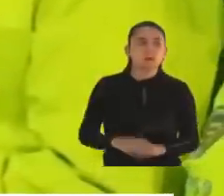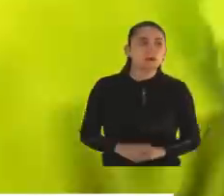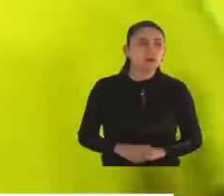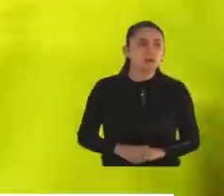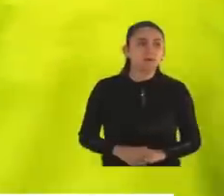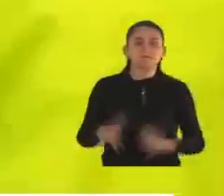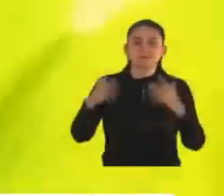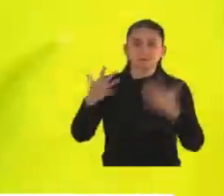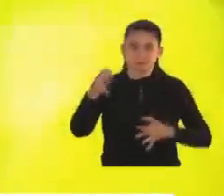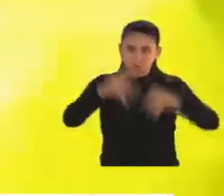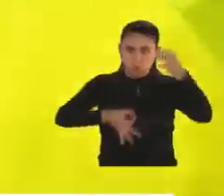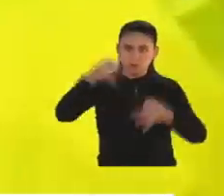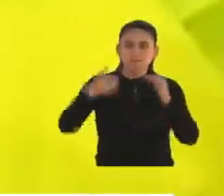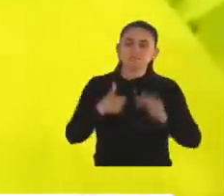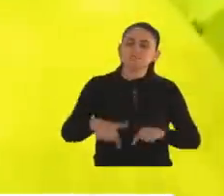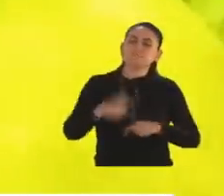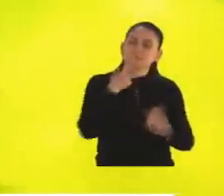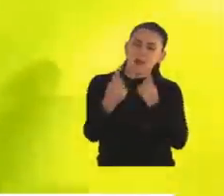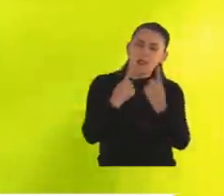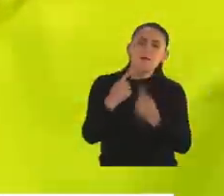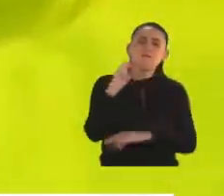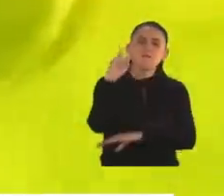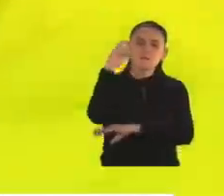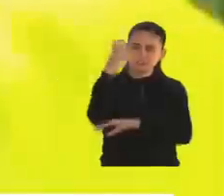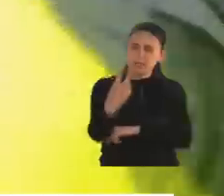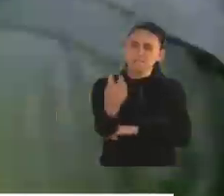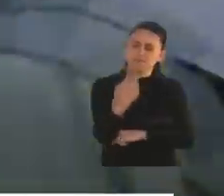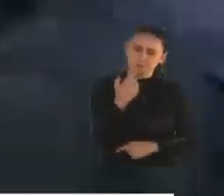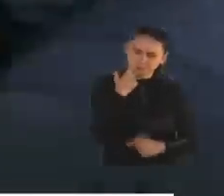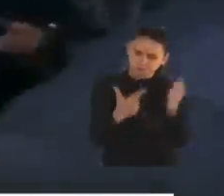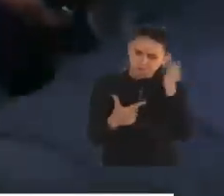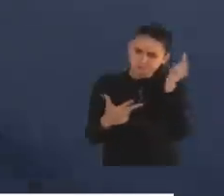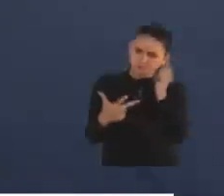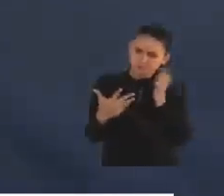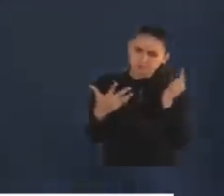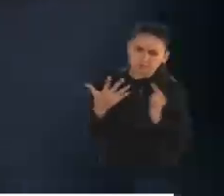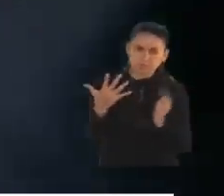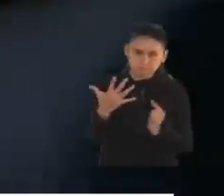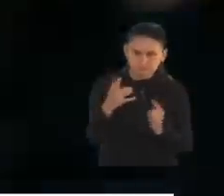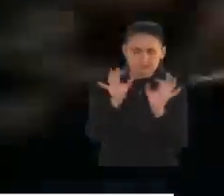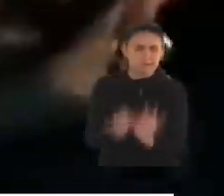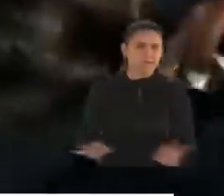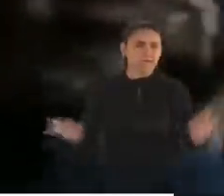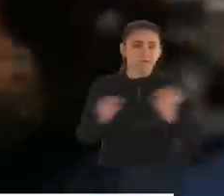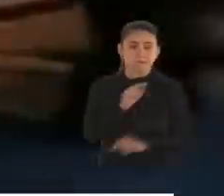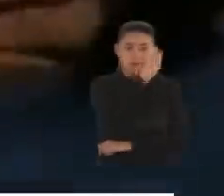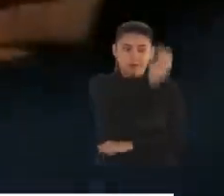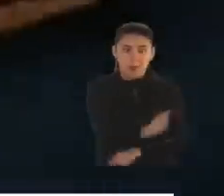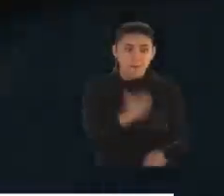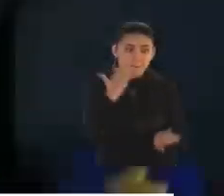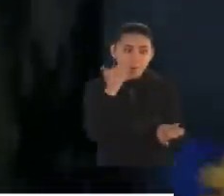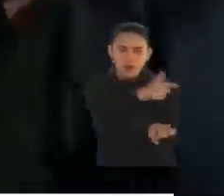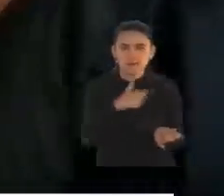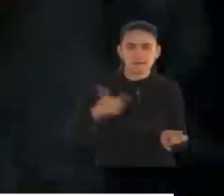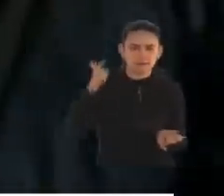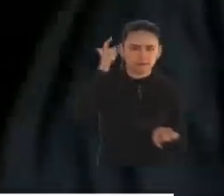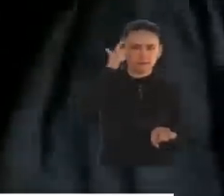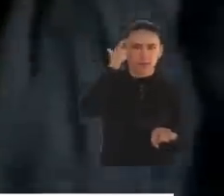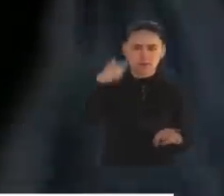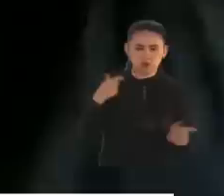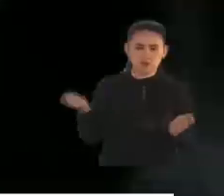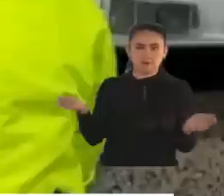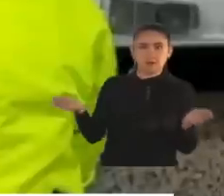de imputación de cargos, el fiscal Mario Burgos explicó la importancia de esta mujer en este asesinato y el